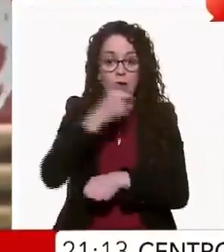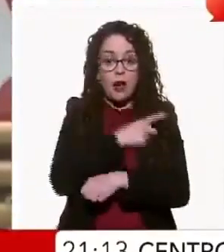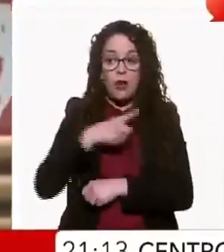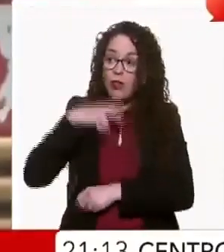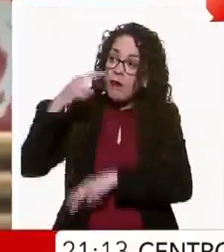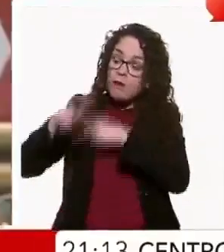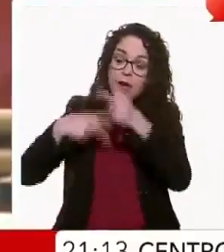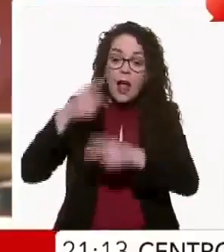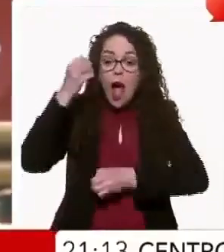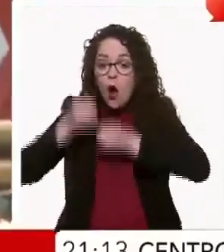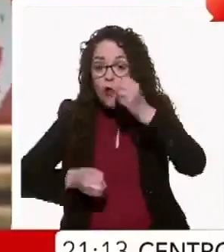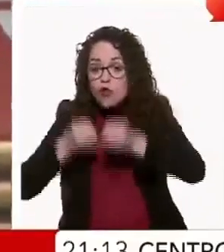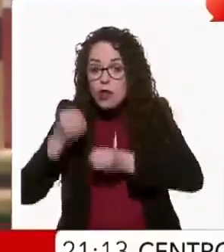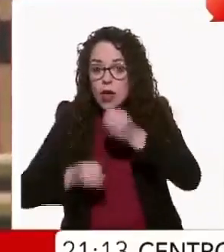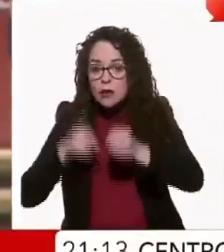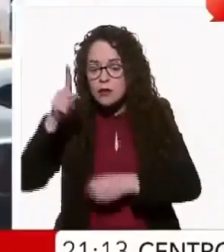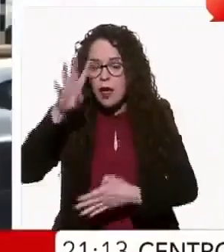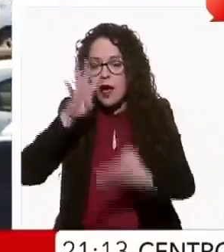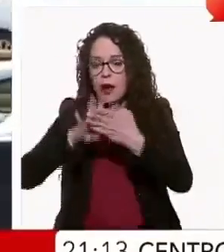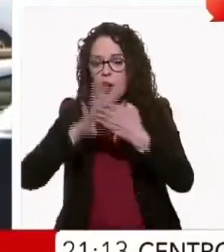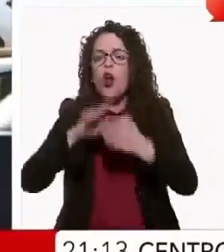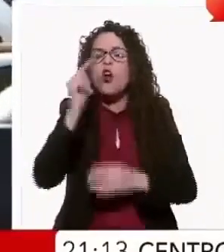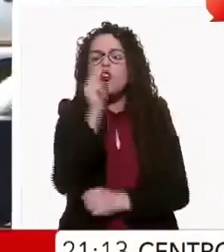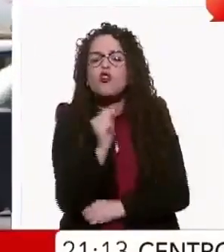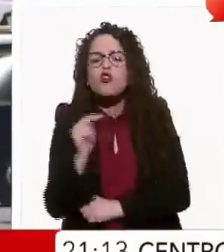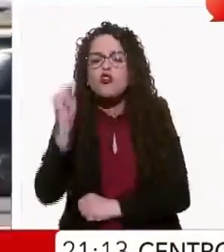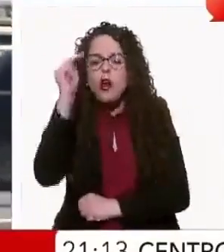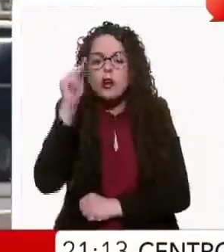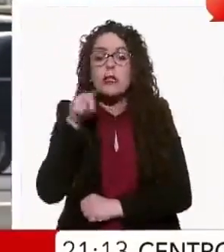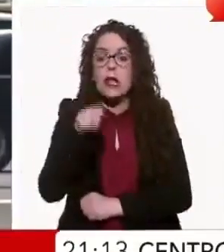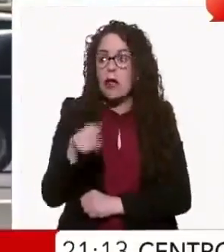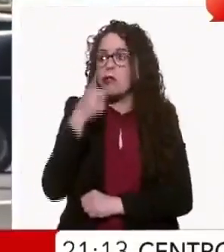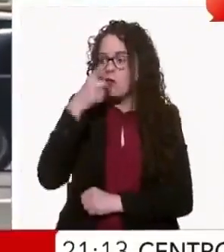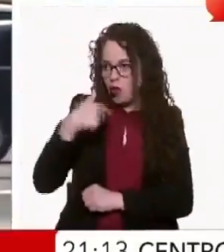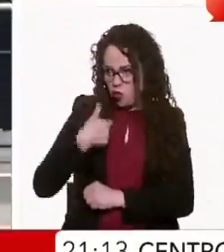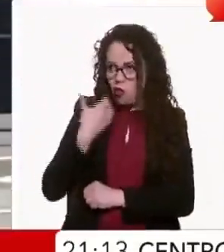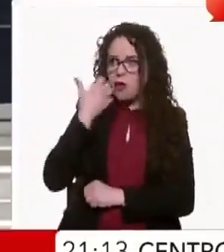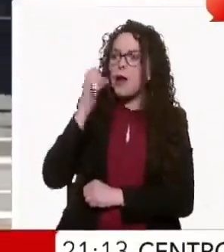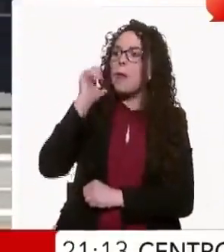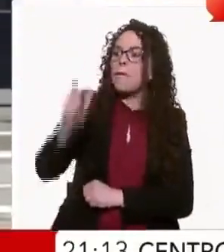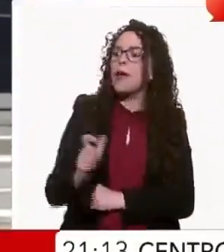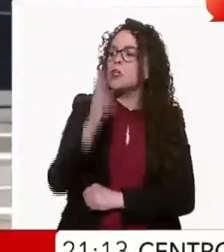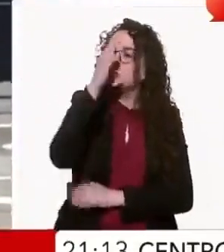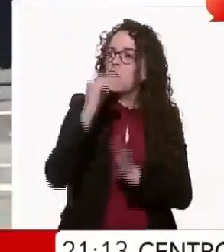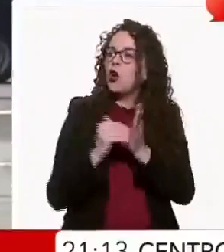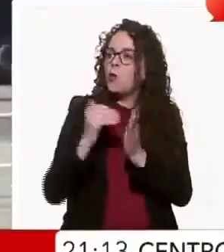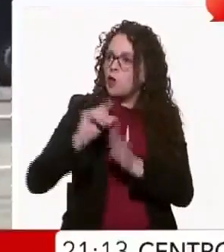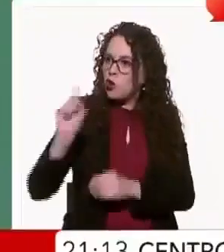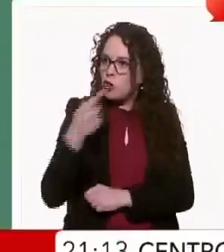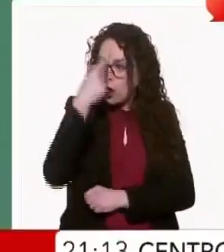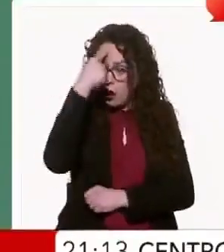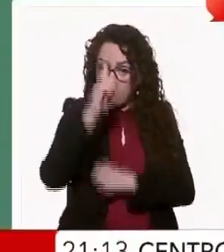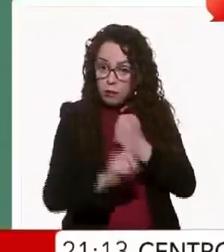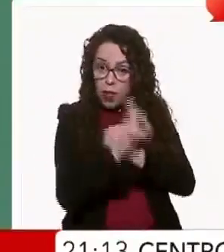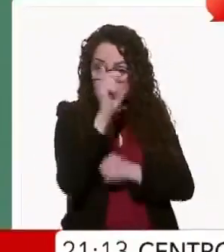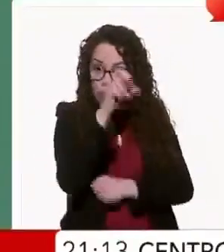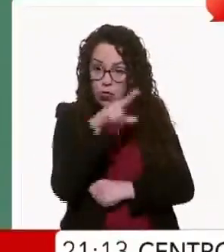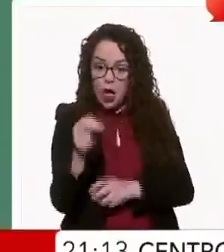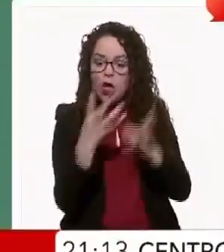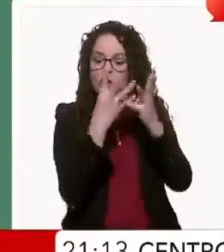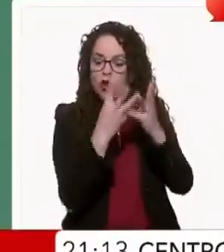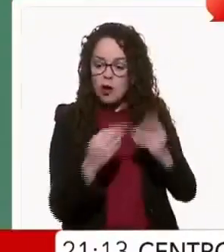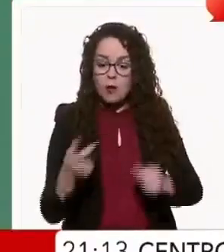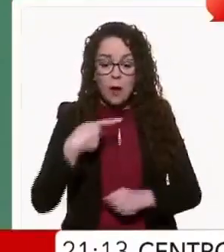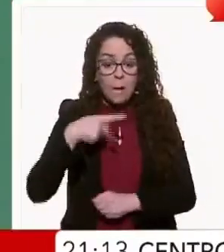reclusorio norte. Entonces ofreció pagar $5 millones como reparación del daño, pero el